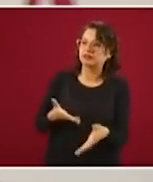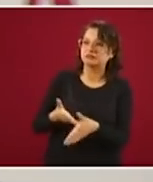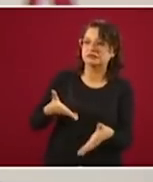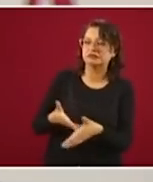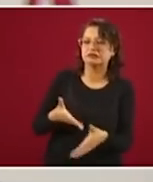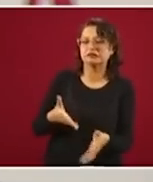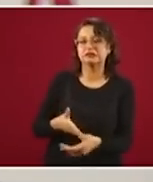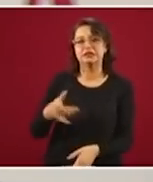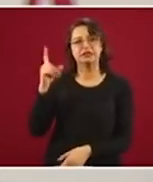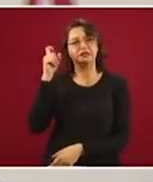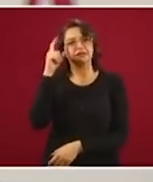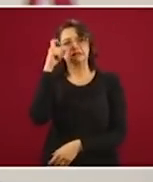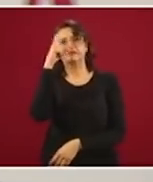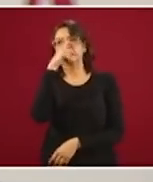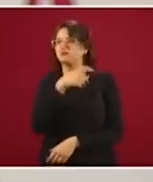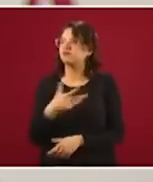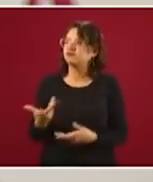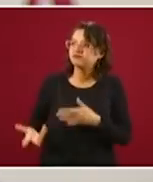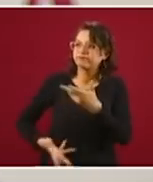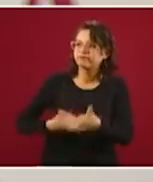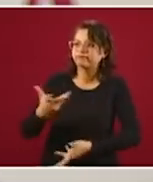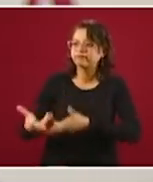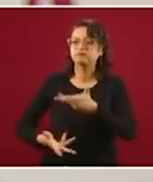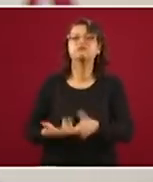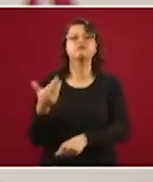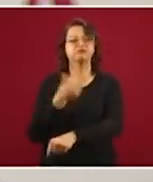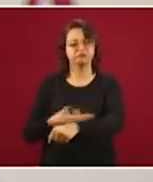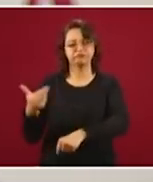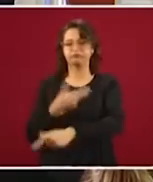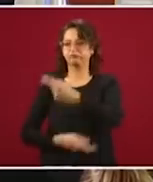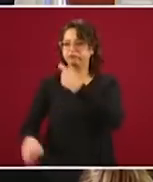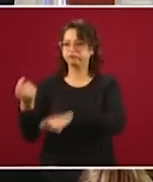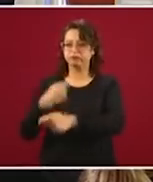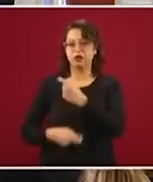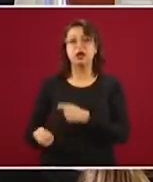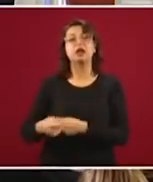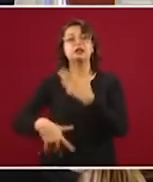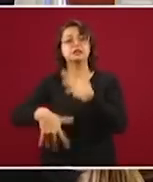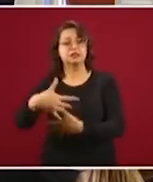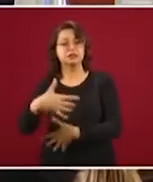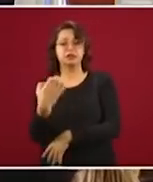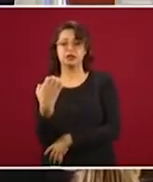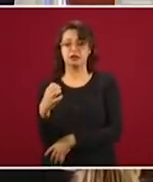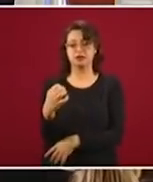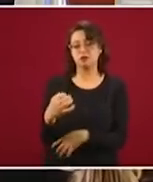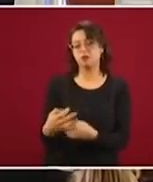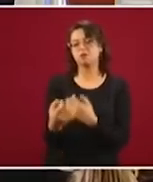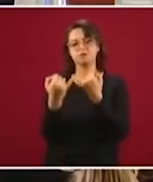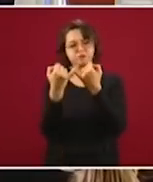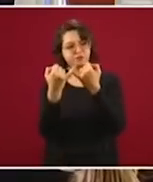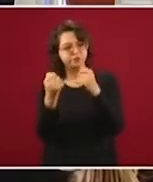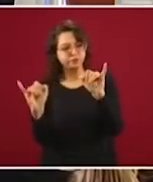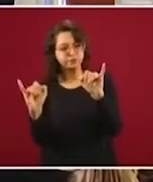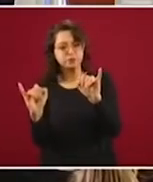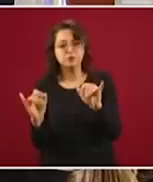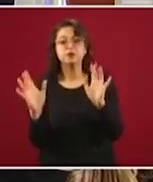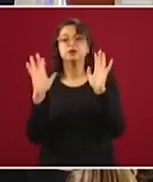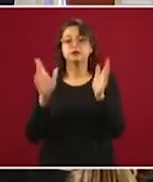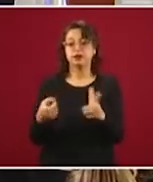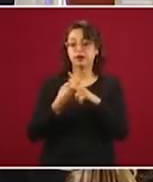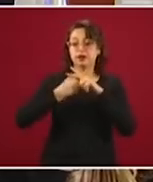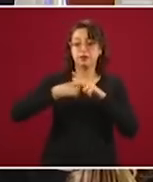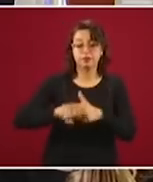difícil de resolver. Se resolvió el 15 de enero, se inauguró el hospital, está haciendo